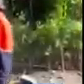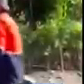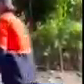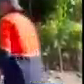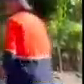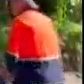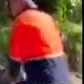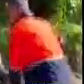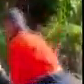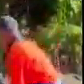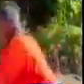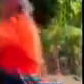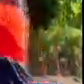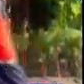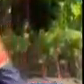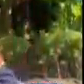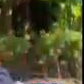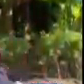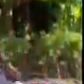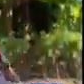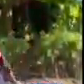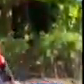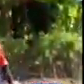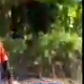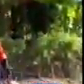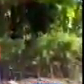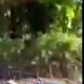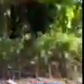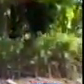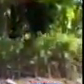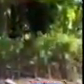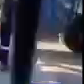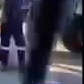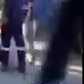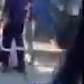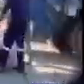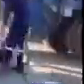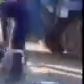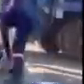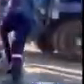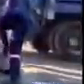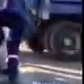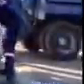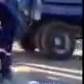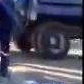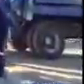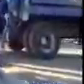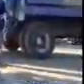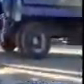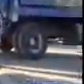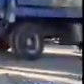y así poder recolectar la basura porque son cerca de 40 toneladas diarias de desechos sólidos los que suelen